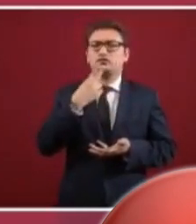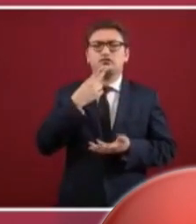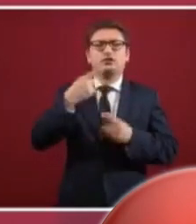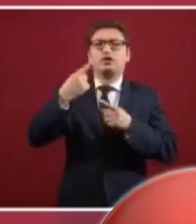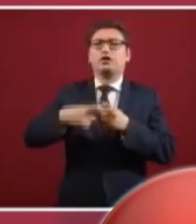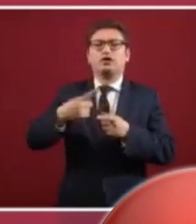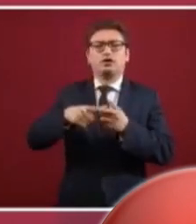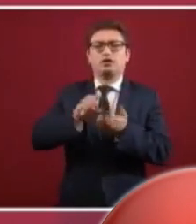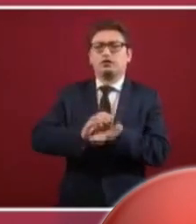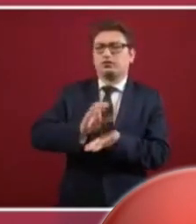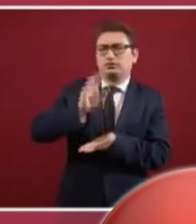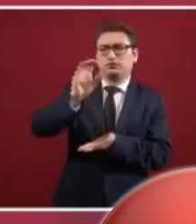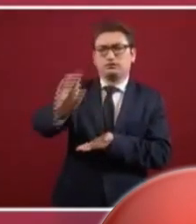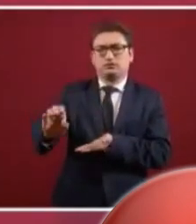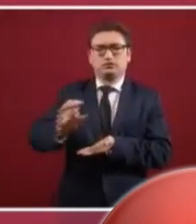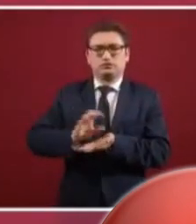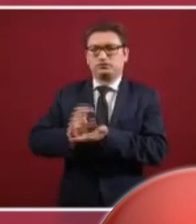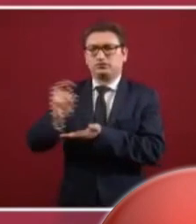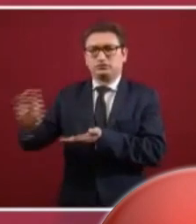les entrega,